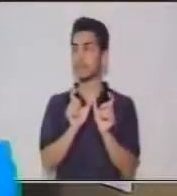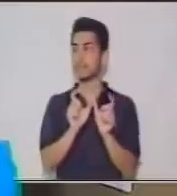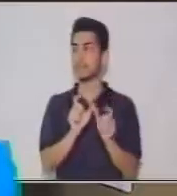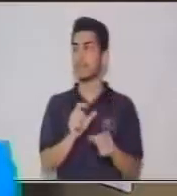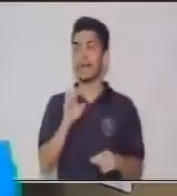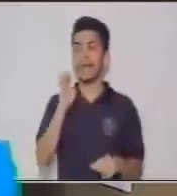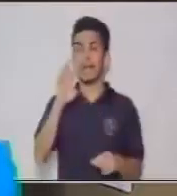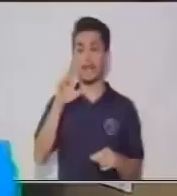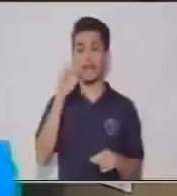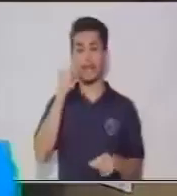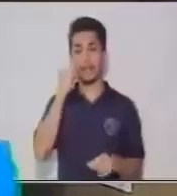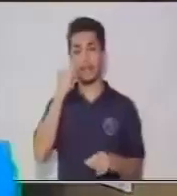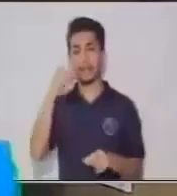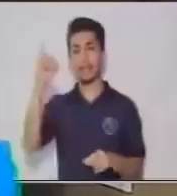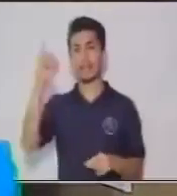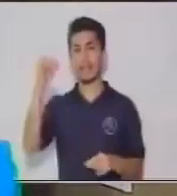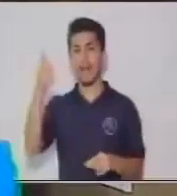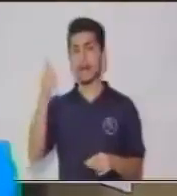sería hería.